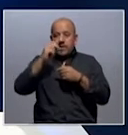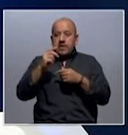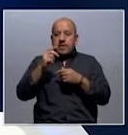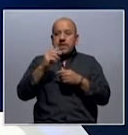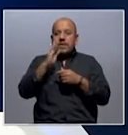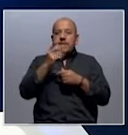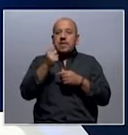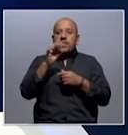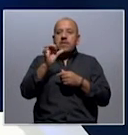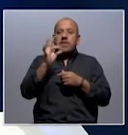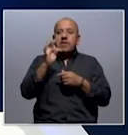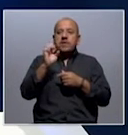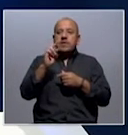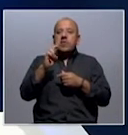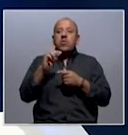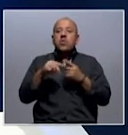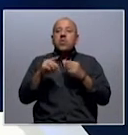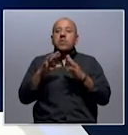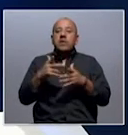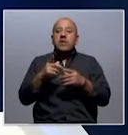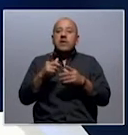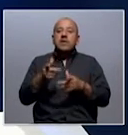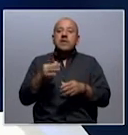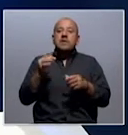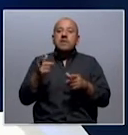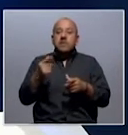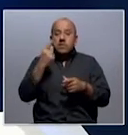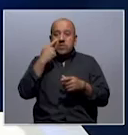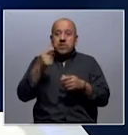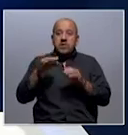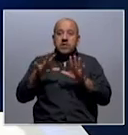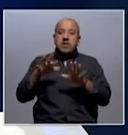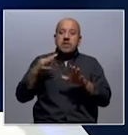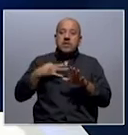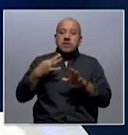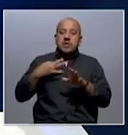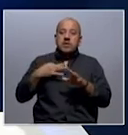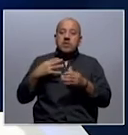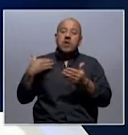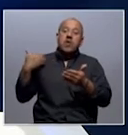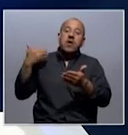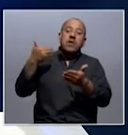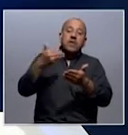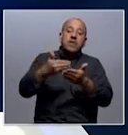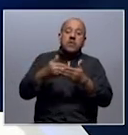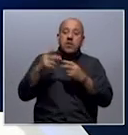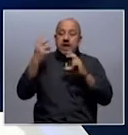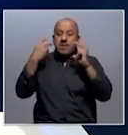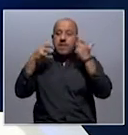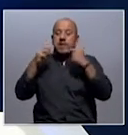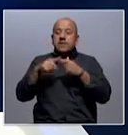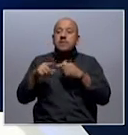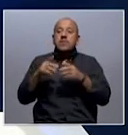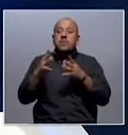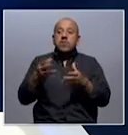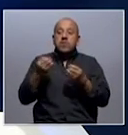instituto pasteur este para ver qué es lo que se ha aprobado hasta ahora en estos 10 años que se lleva a resultado con animales cuál ha sido el resultado que han obtenido y